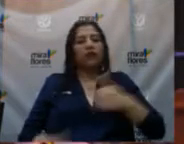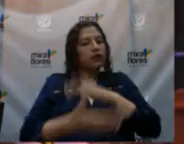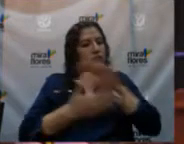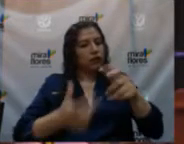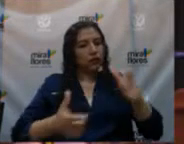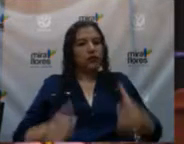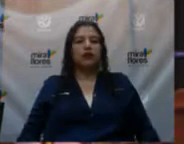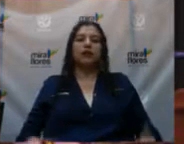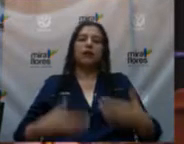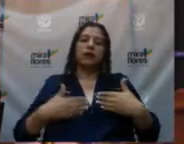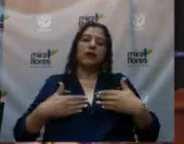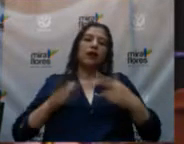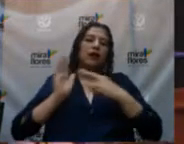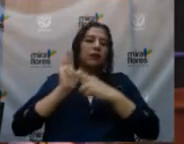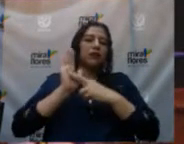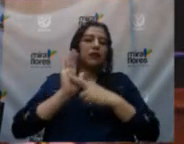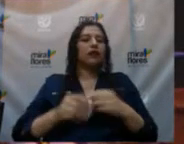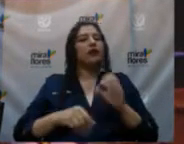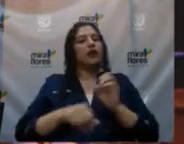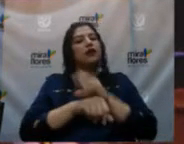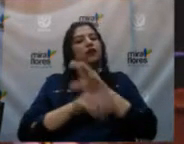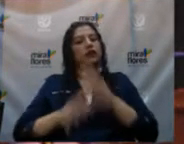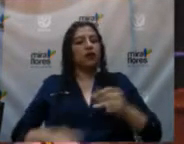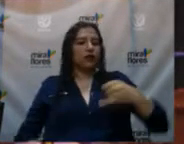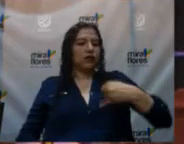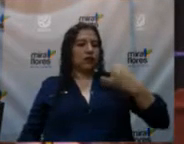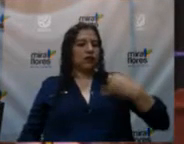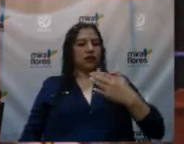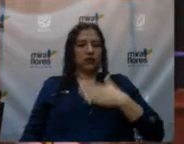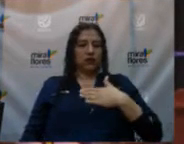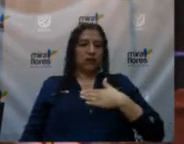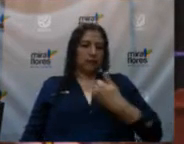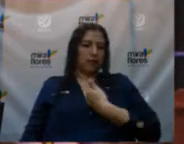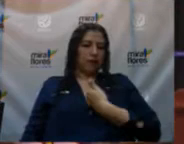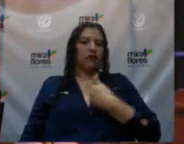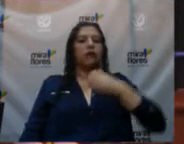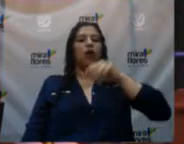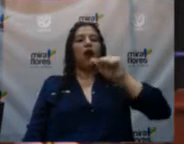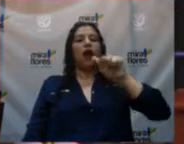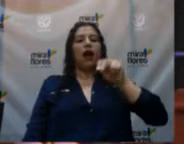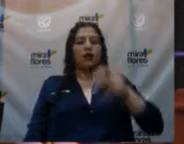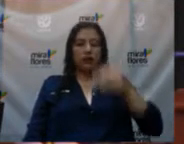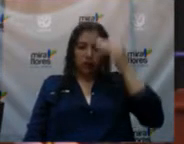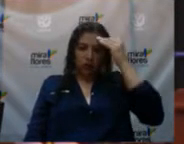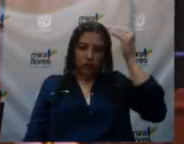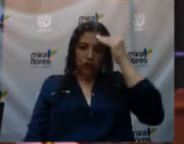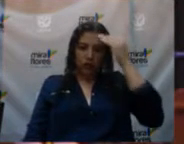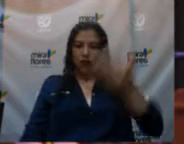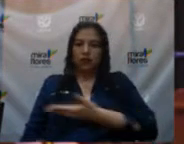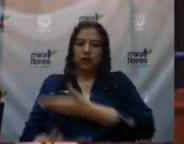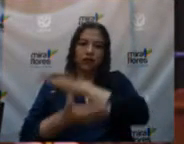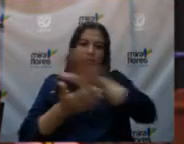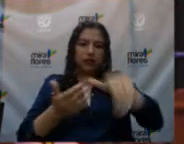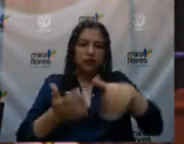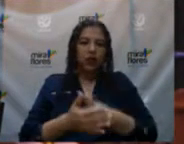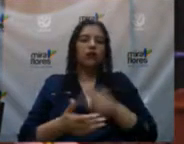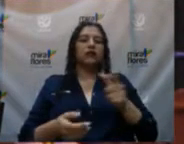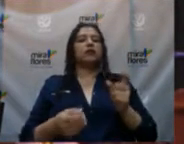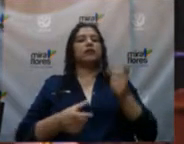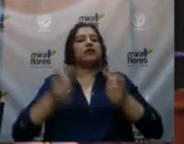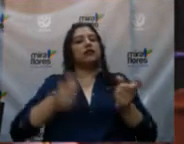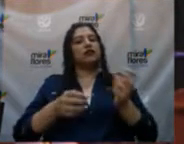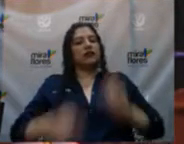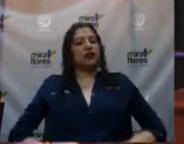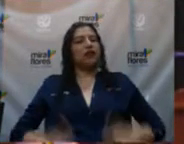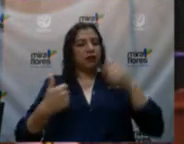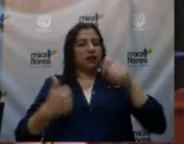nombre del Consejo de la Juventud y en mi nombre, Ángelo Centeno, el cordial saludo para todos ustedes, comunidad Miraflorina,